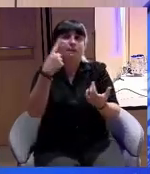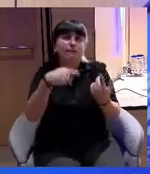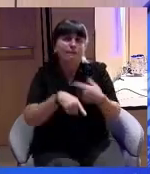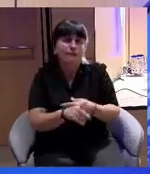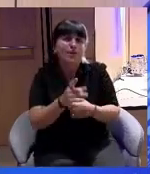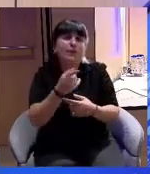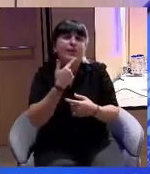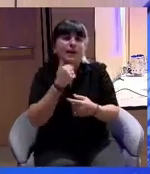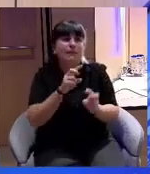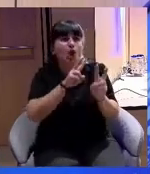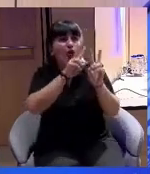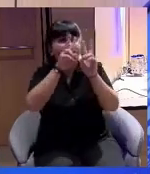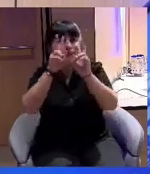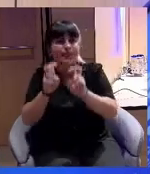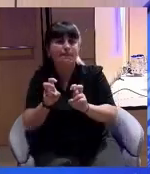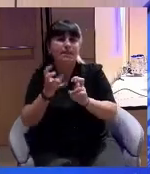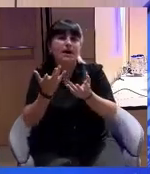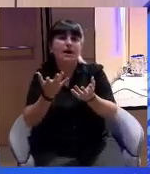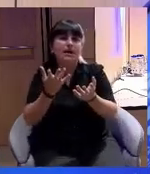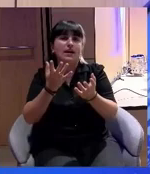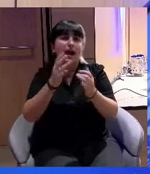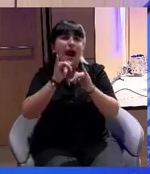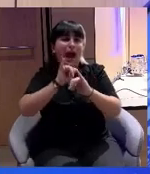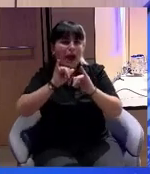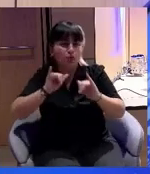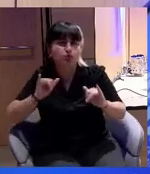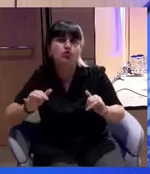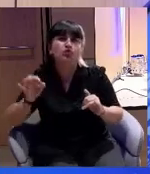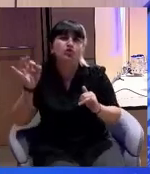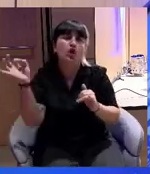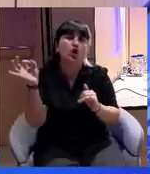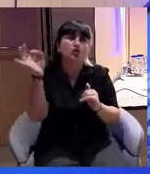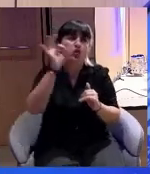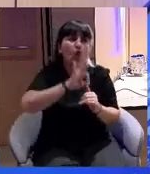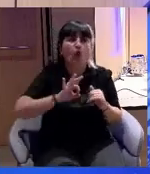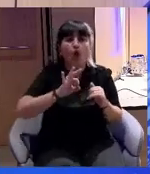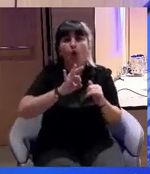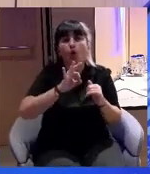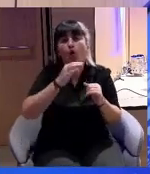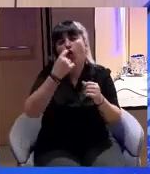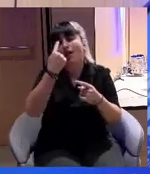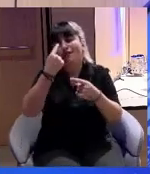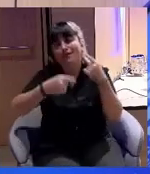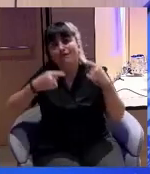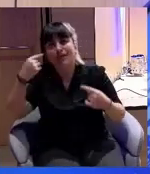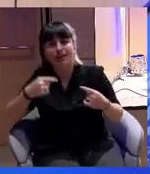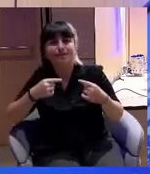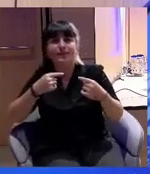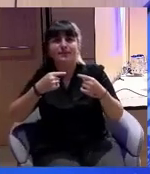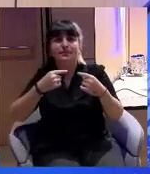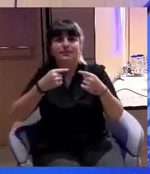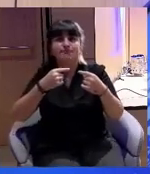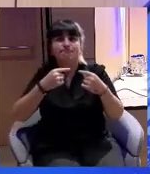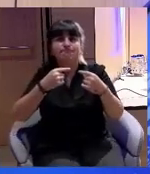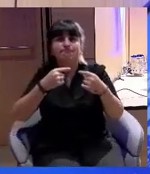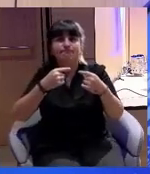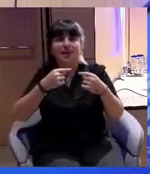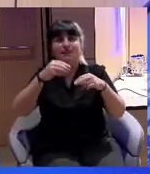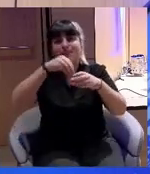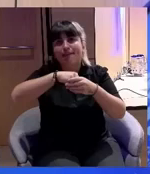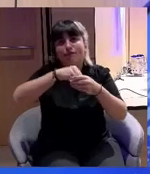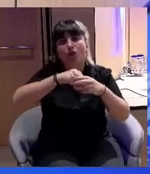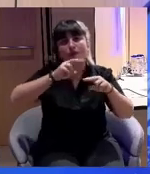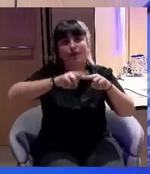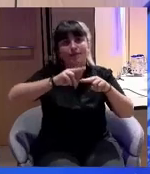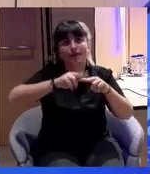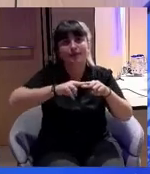pasa en Twitter qué pasa en en en YouTube o en otros en otros lugares donde tenés un equipo de producción y no estás detallando ni